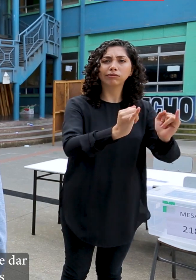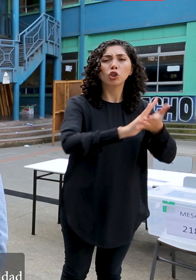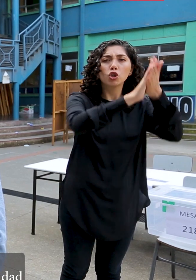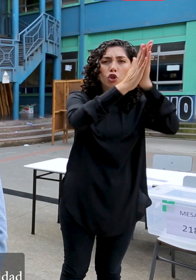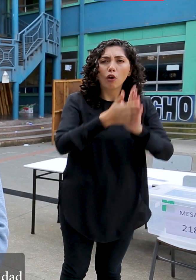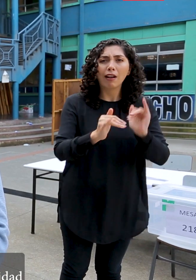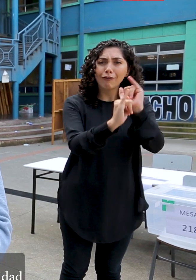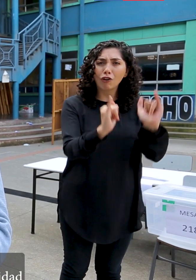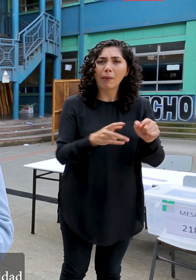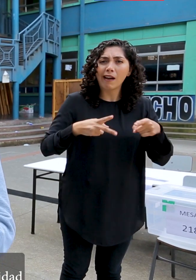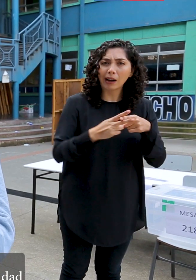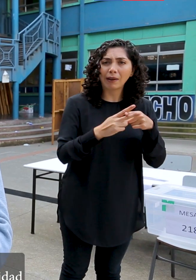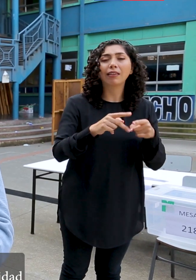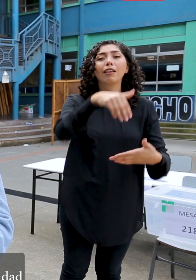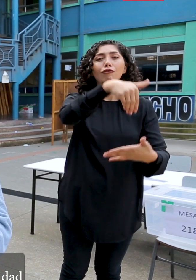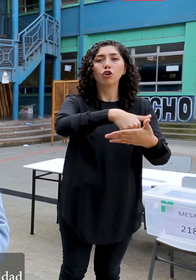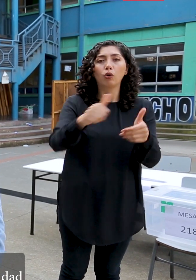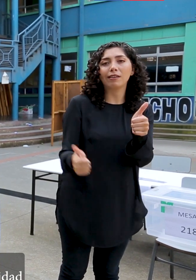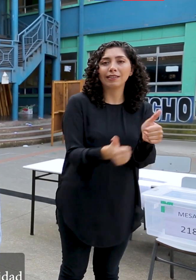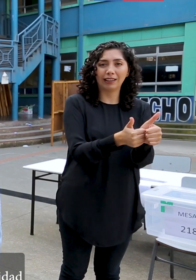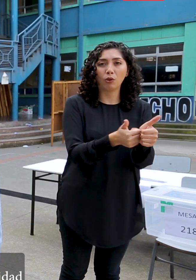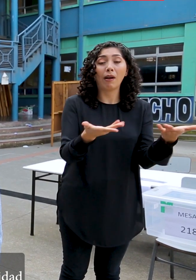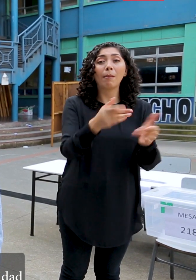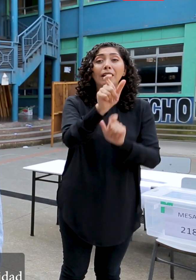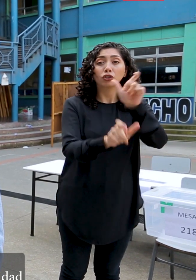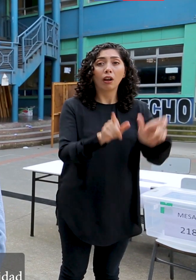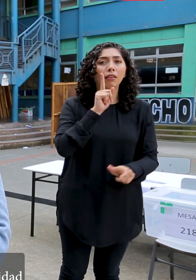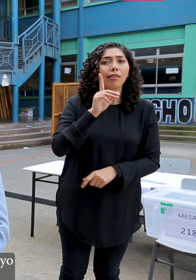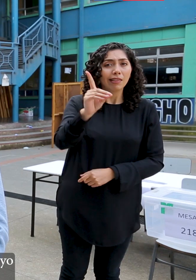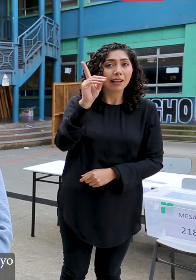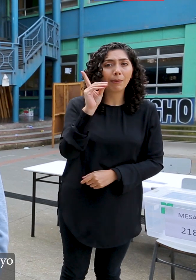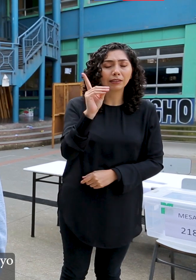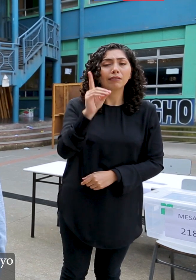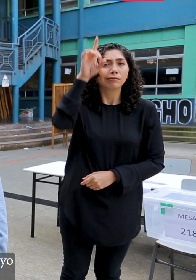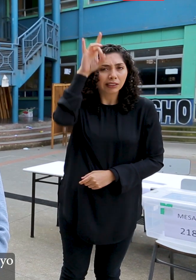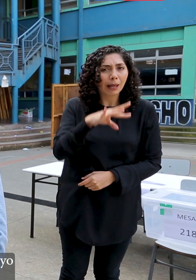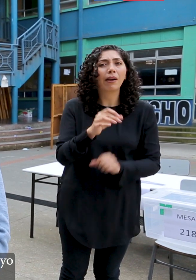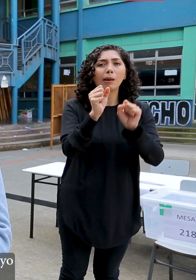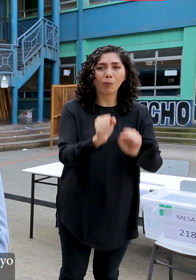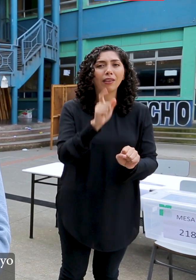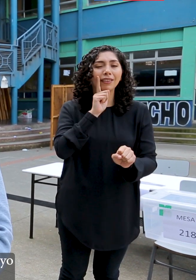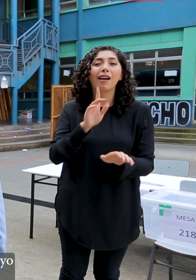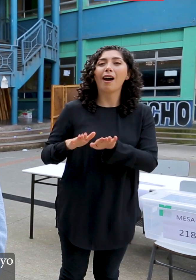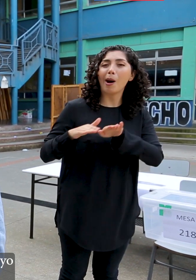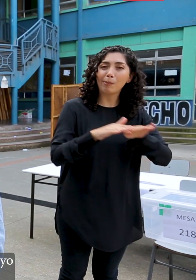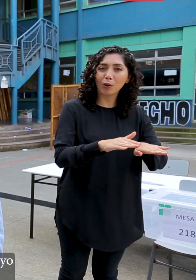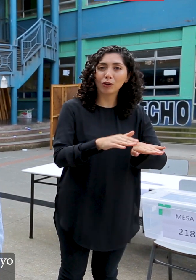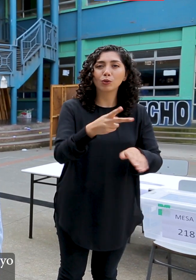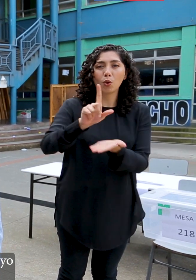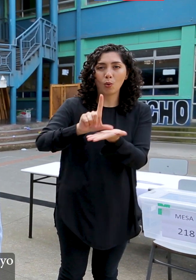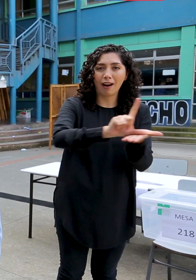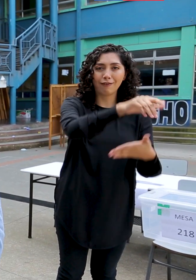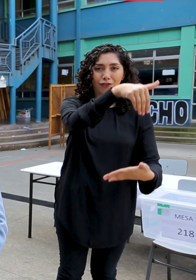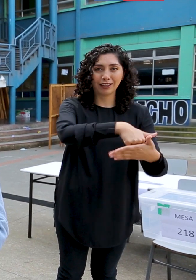herramientas que establece el voto asistido para que las personas con discapacidad sepan que pueden contar con apoyo en su local